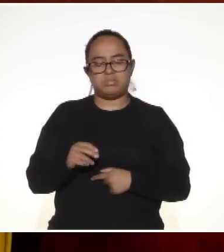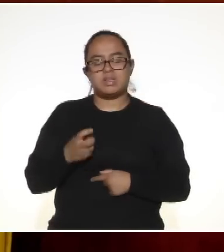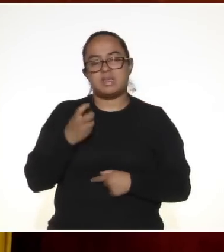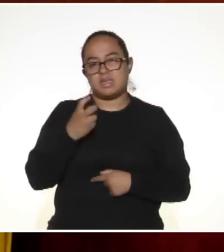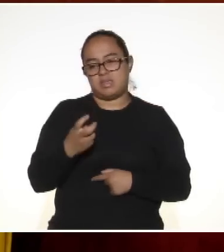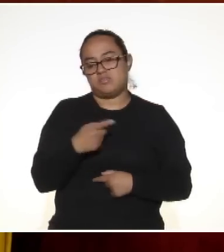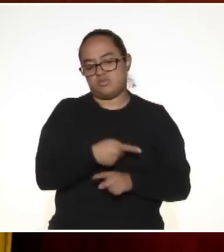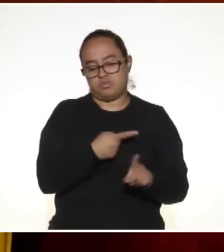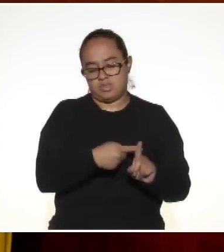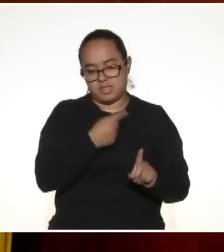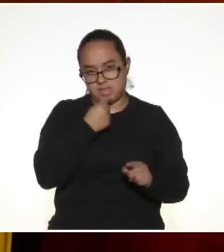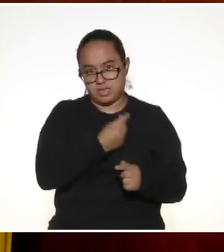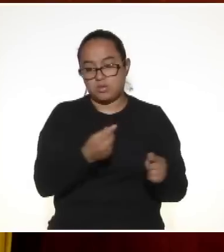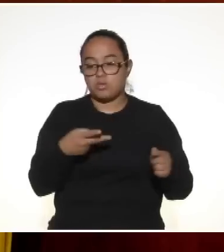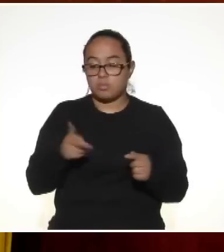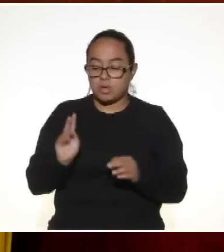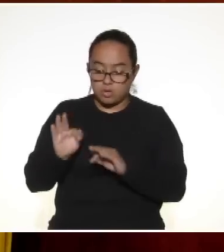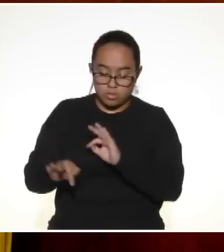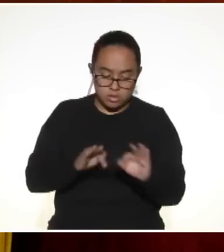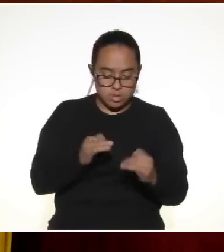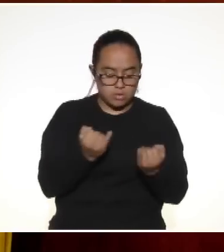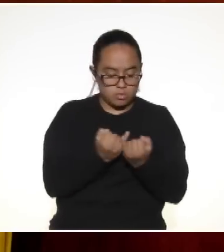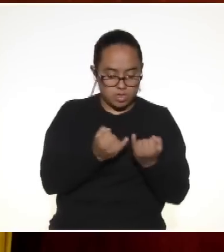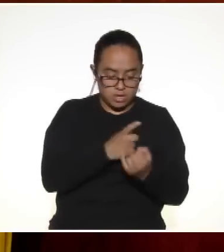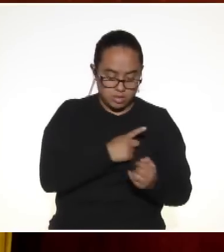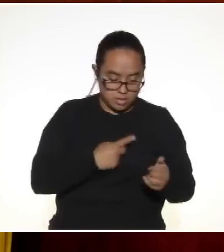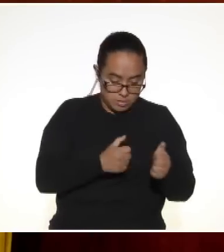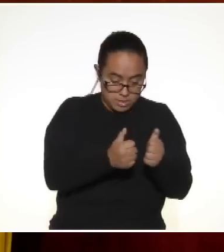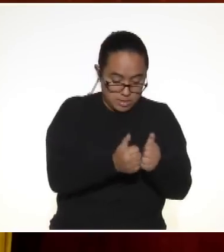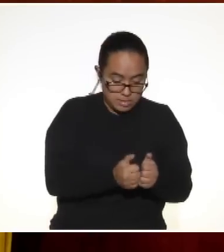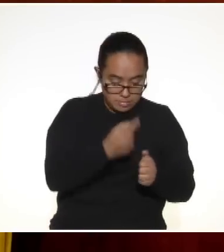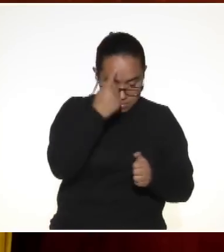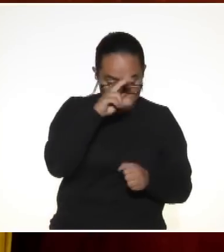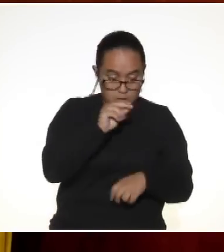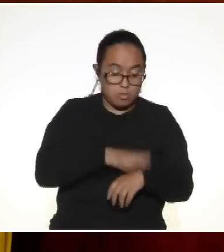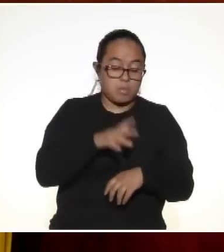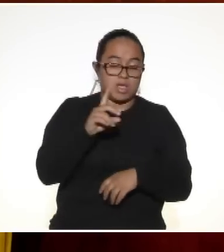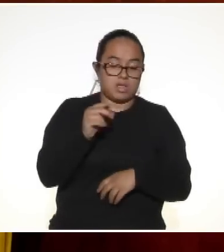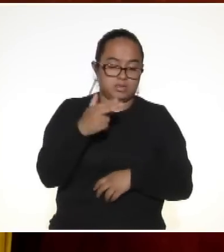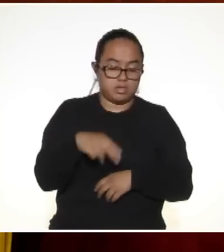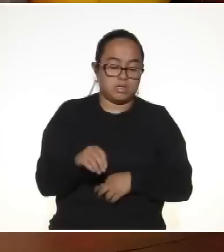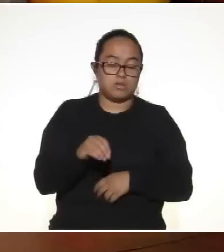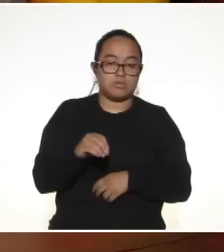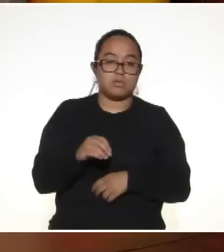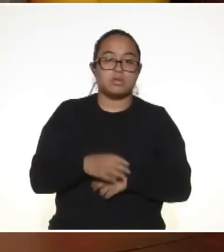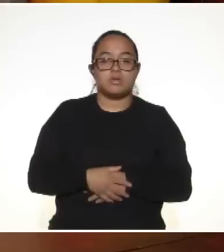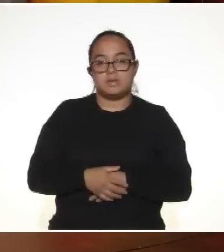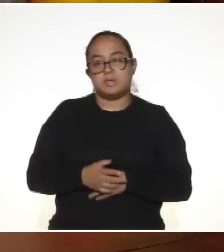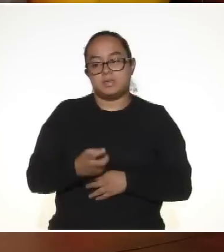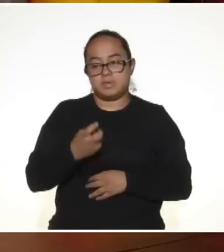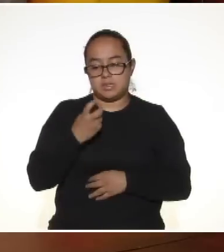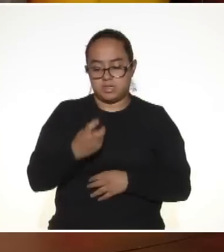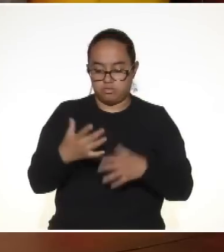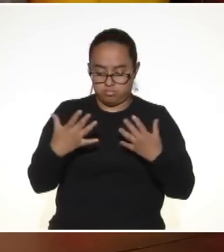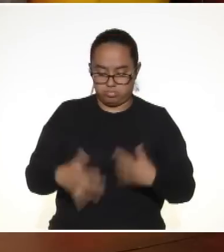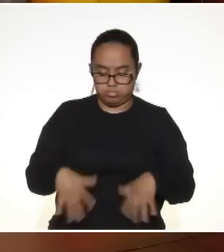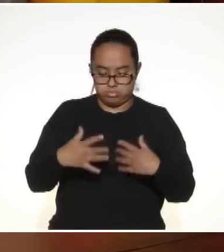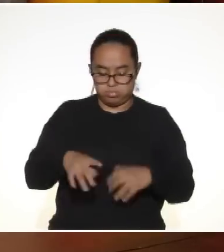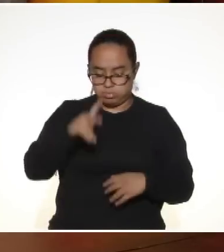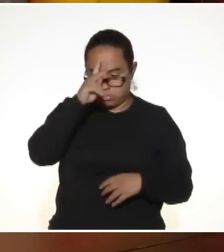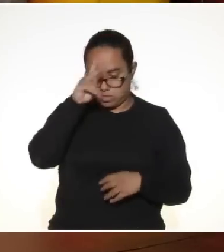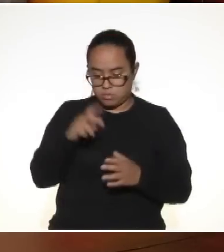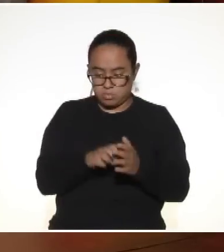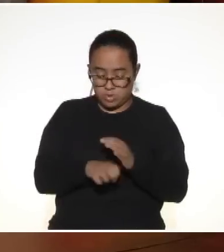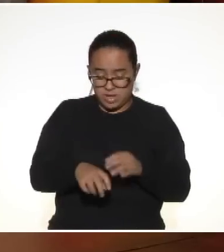pero el manejo siempre es igual, inmovilizar para tratar de limitar el daño y porque también genera muchísimo dolor cuando se mueve